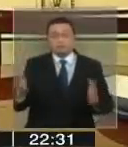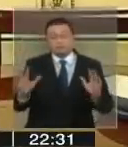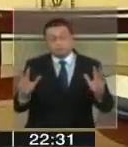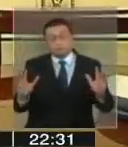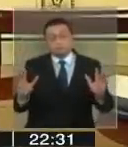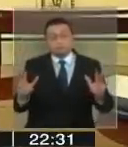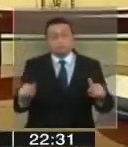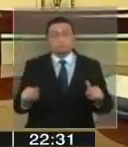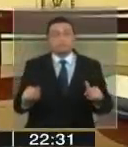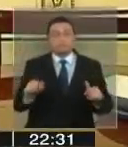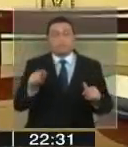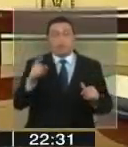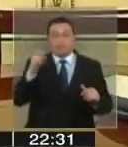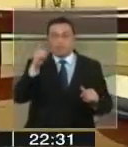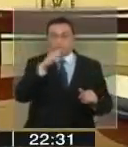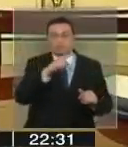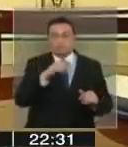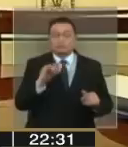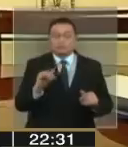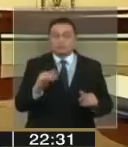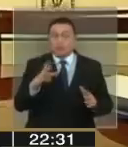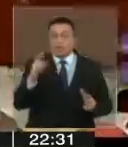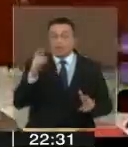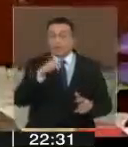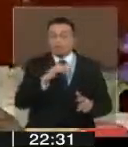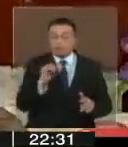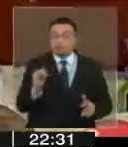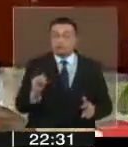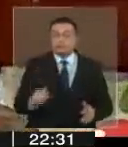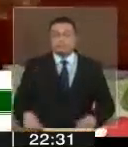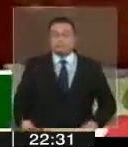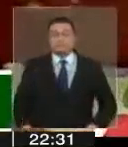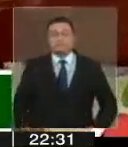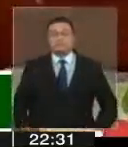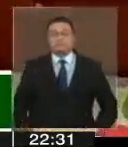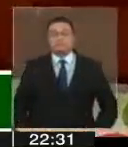Bueno, fue difícil, ha sido súper difícil.